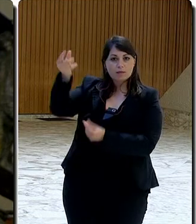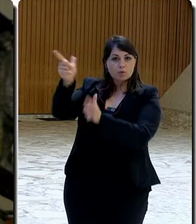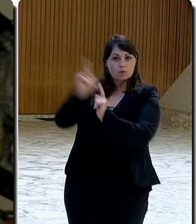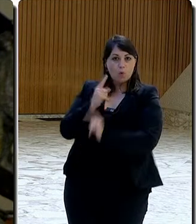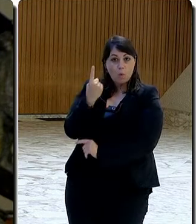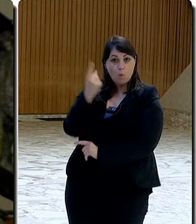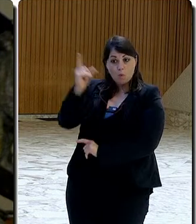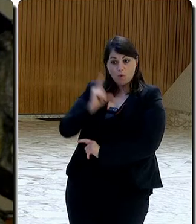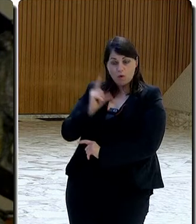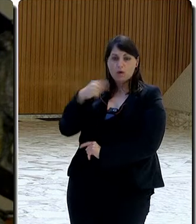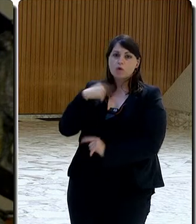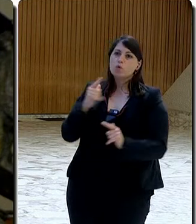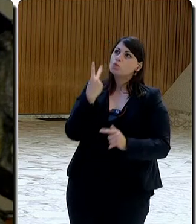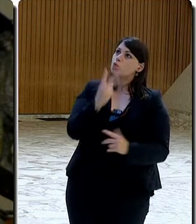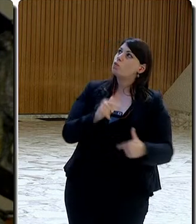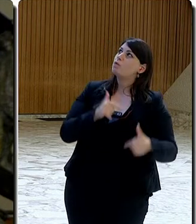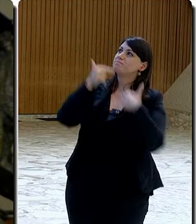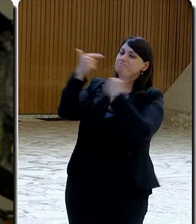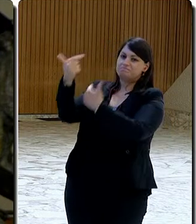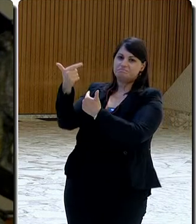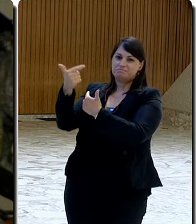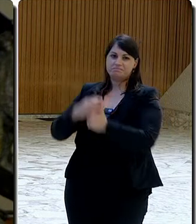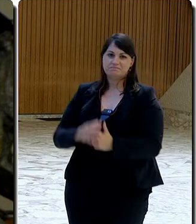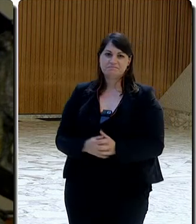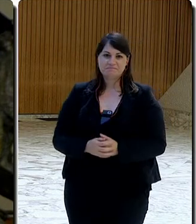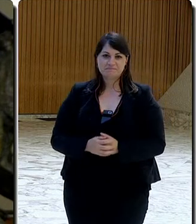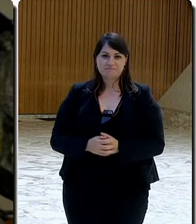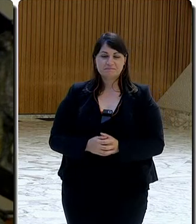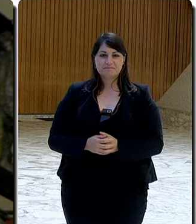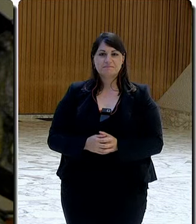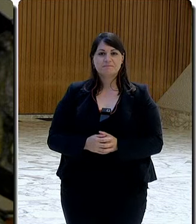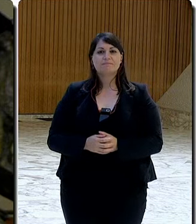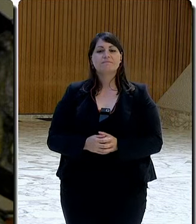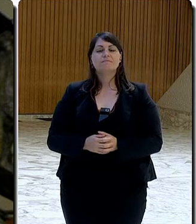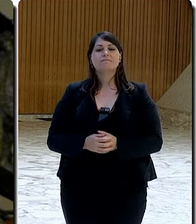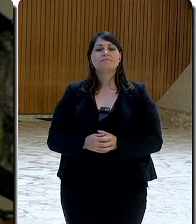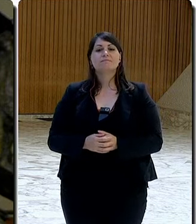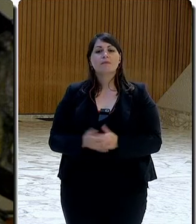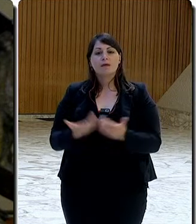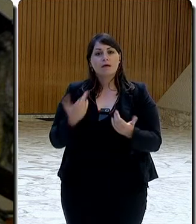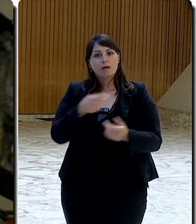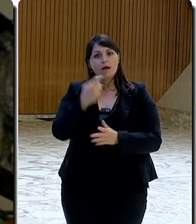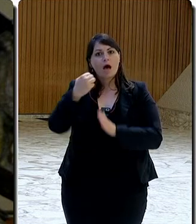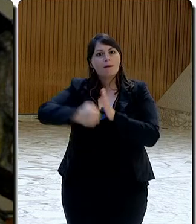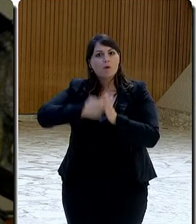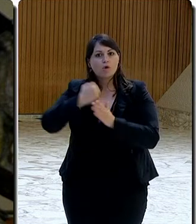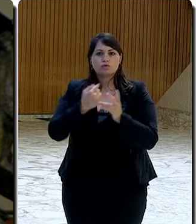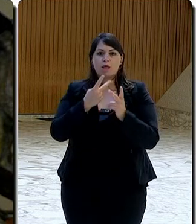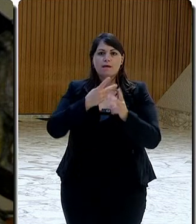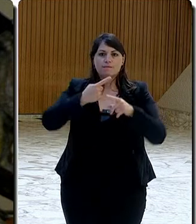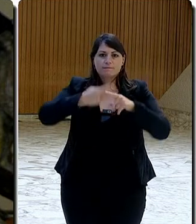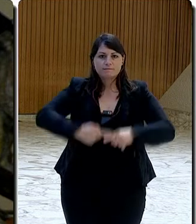Su apostolado, aunque él no lo vio, dio su fruto. No nos cansemos de hacer apostolado,